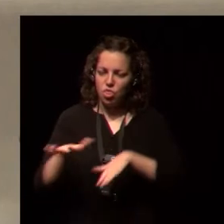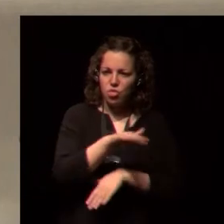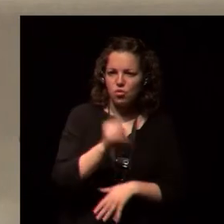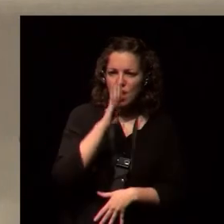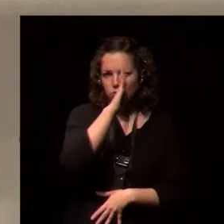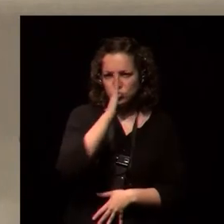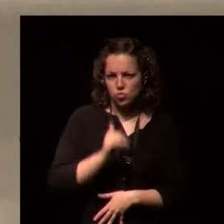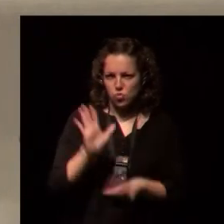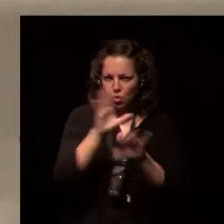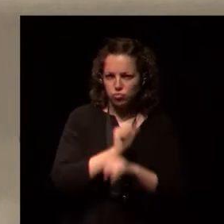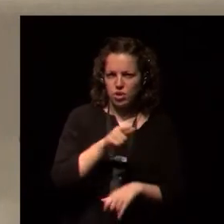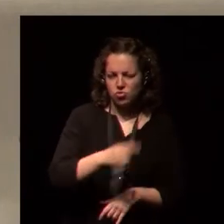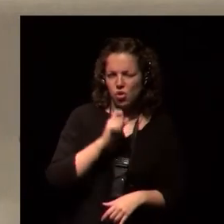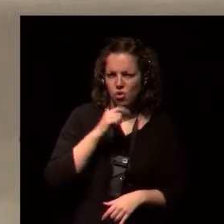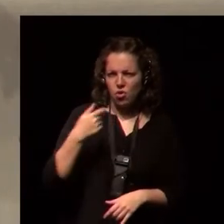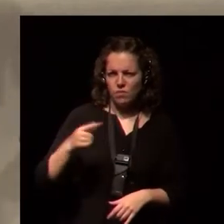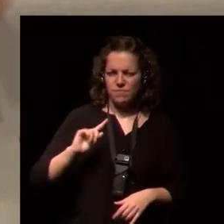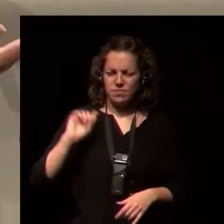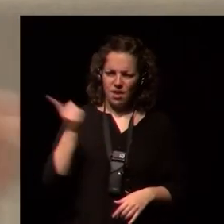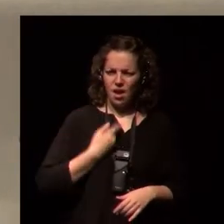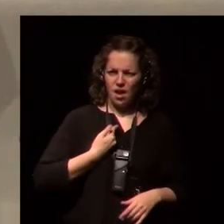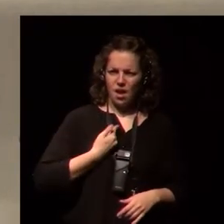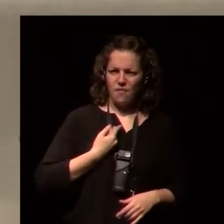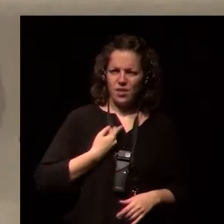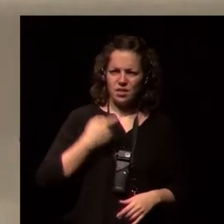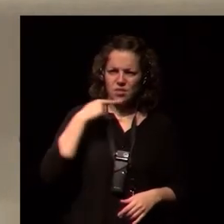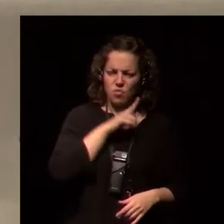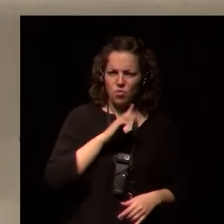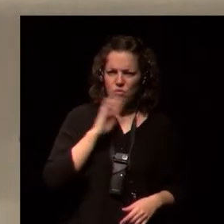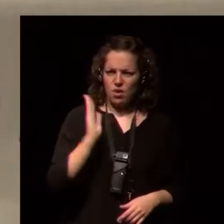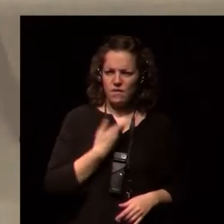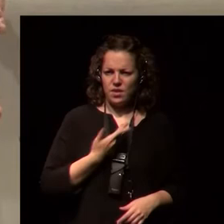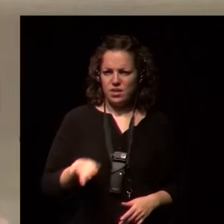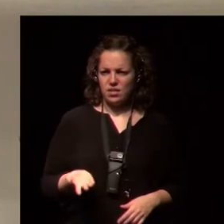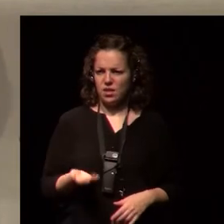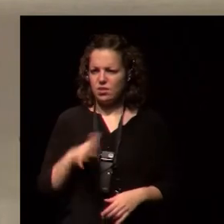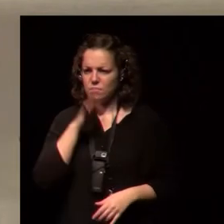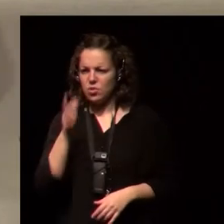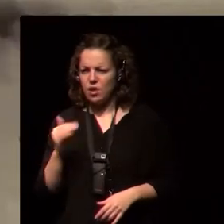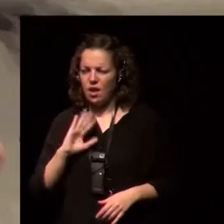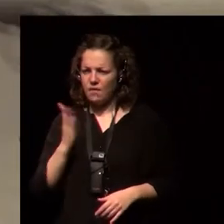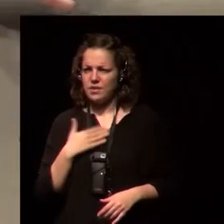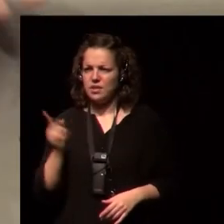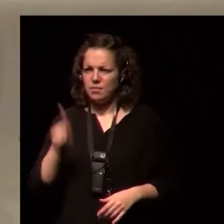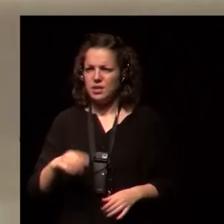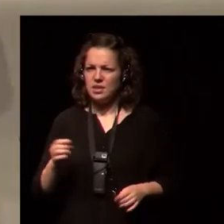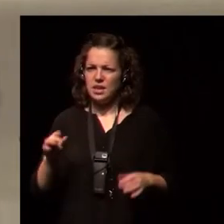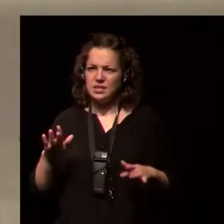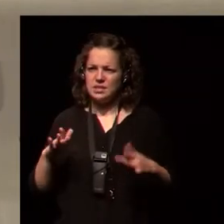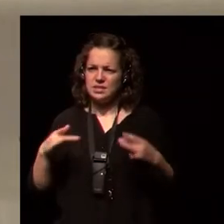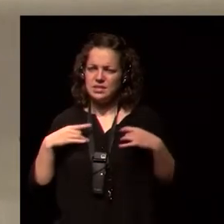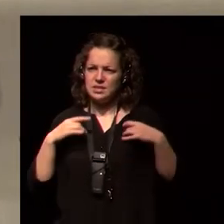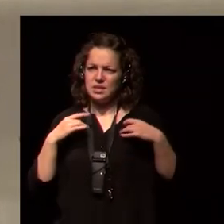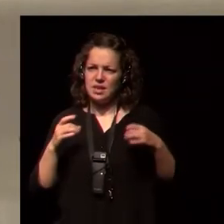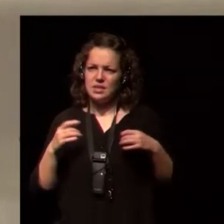y causa mucho dolor porque afecta la integridad, la honestidad y la sensibilidad